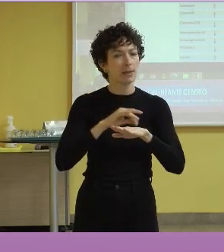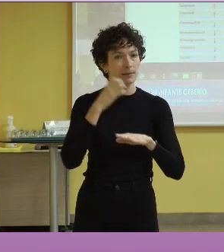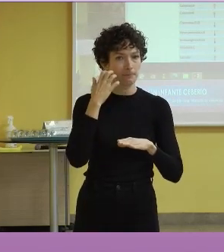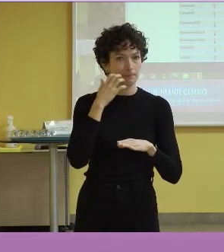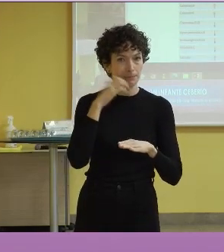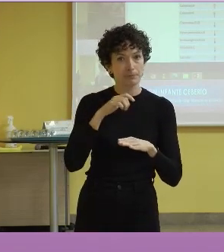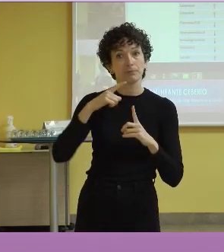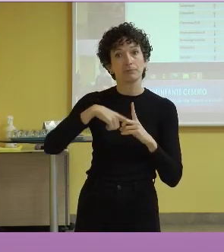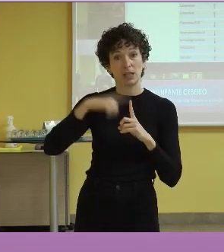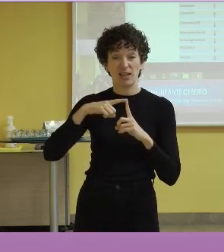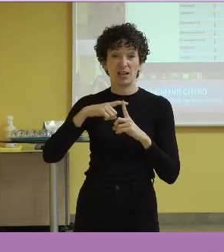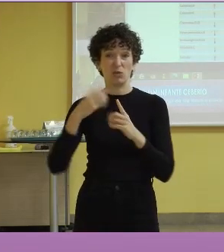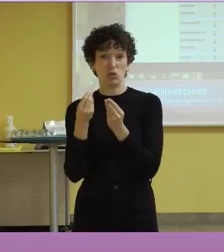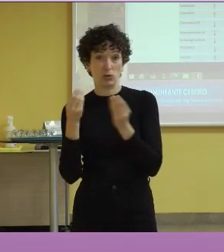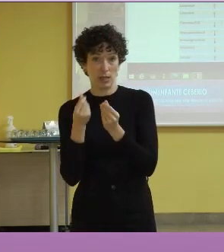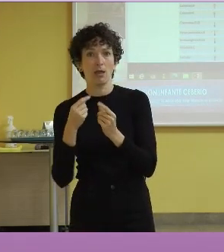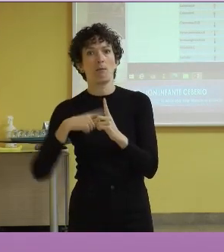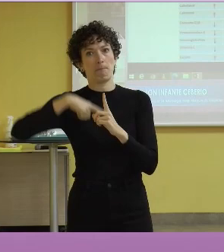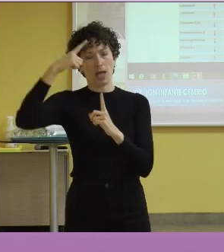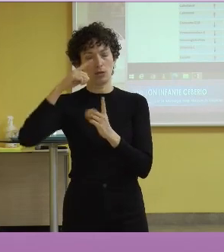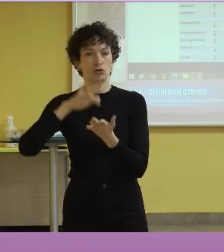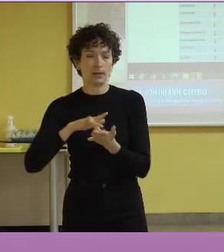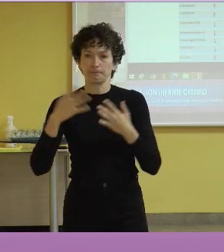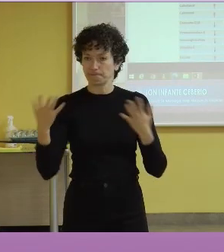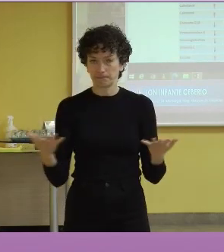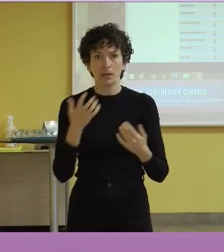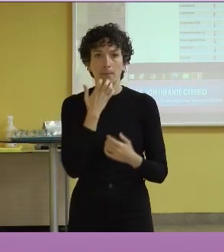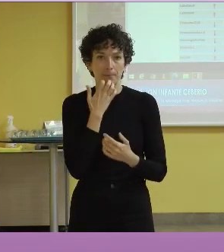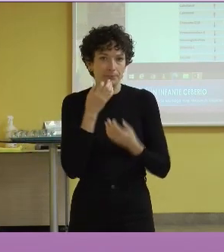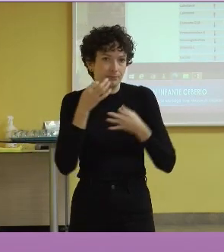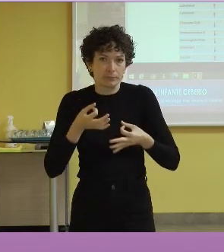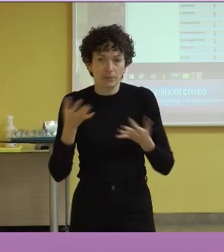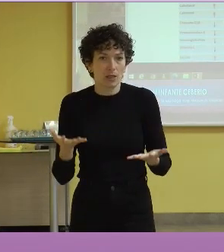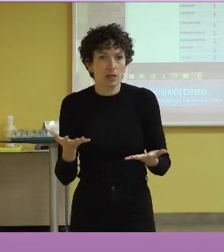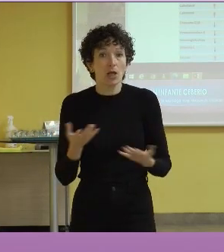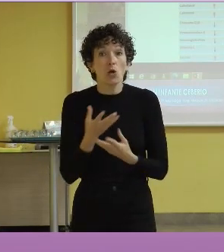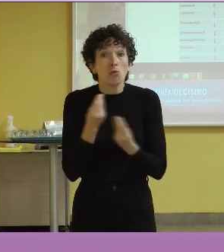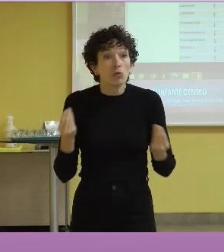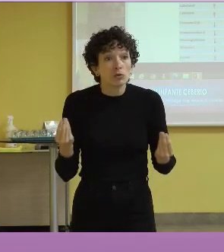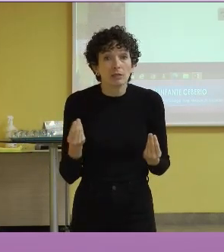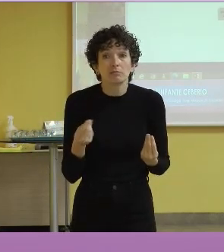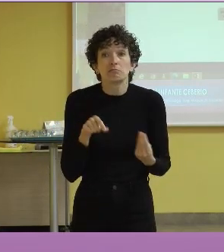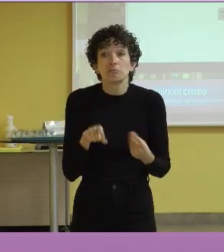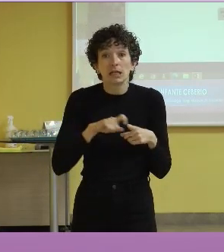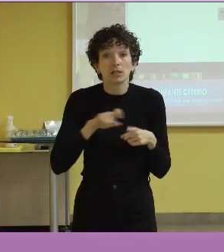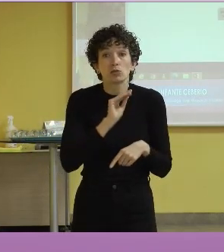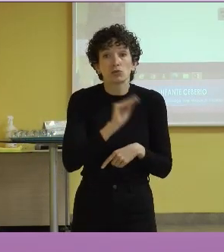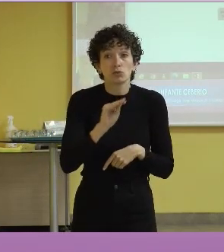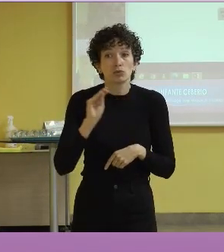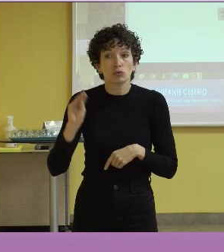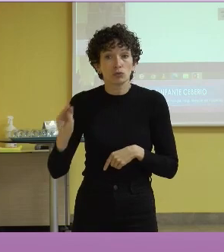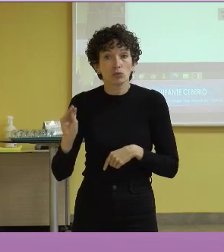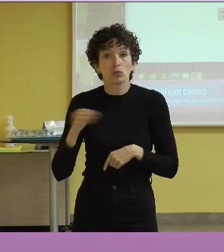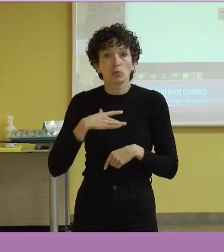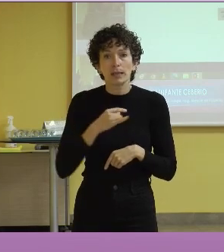beta-colesterol estén altos. Bueno, pues un poco lo mismo, ¿no? Que muchas de ellas tienen características que nos permiten